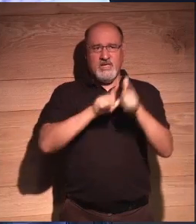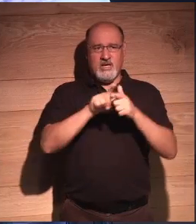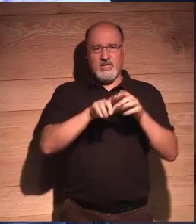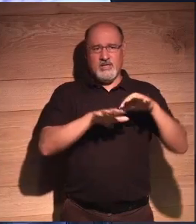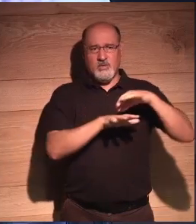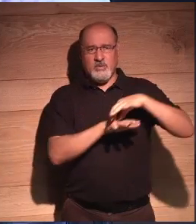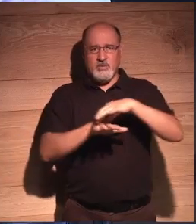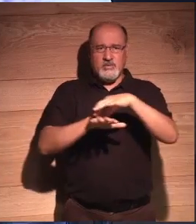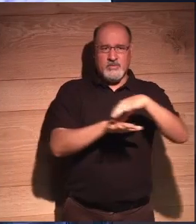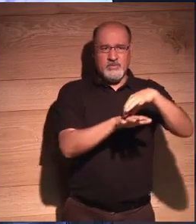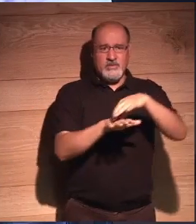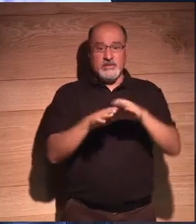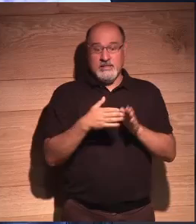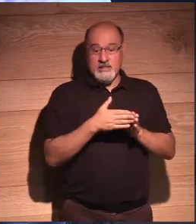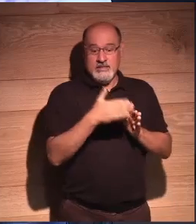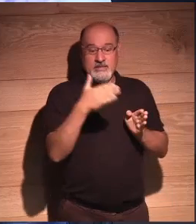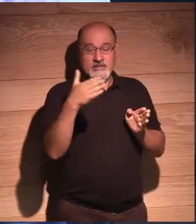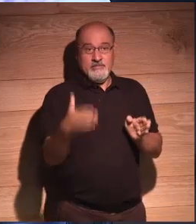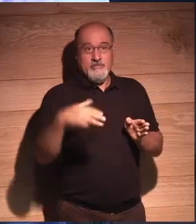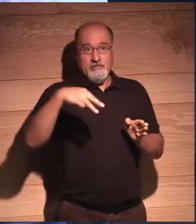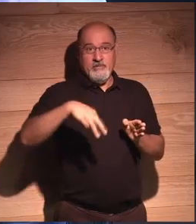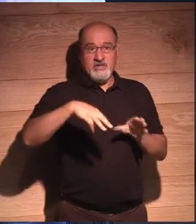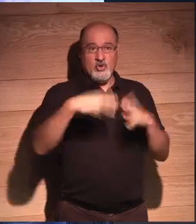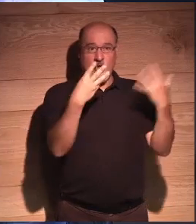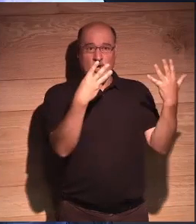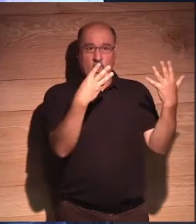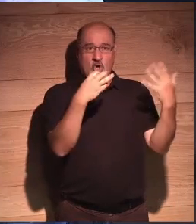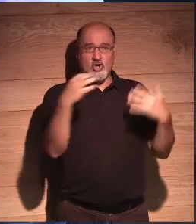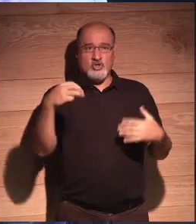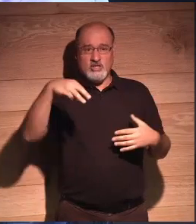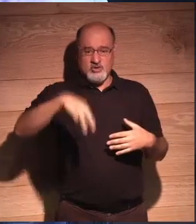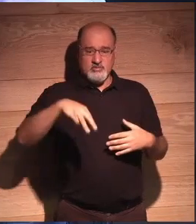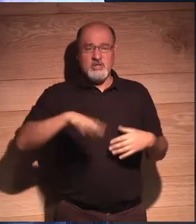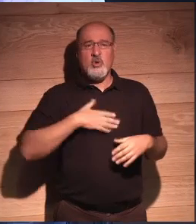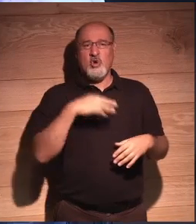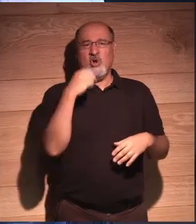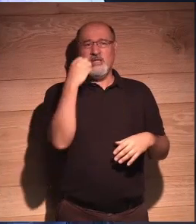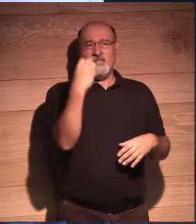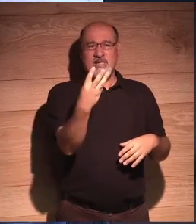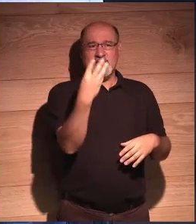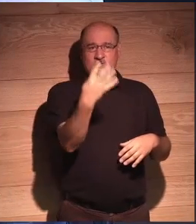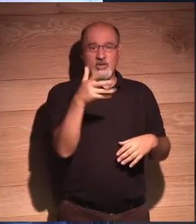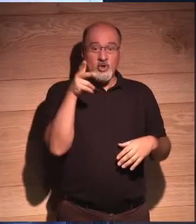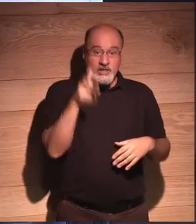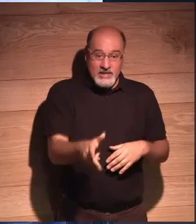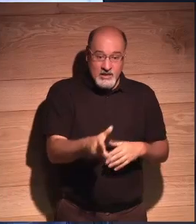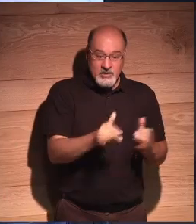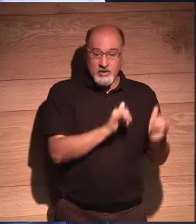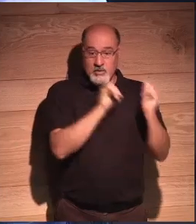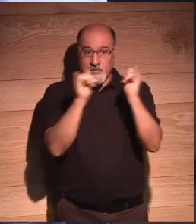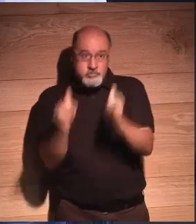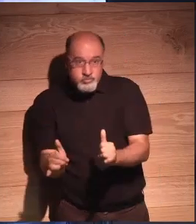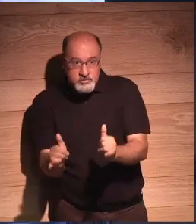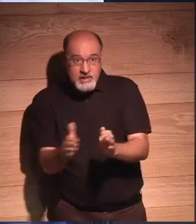kilómetros o unos metros, ahora no me acuerdo exactamente si eran 800 metros o eran 3 o 4 kilómetros del lugar donde tenían que haber